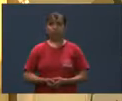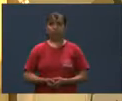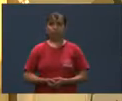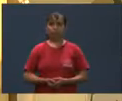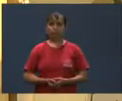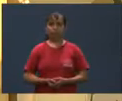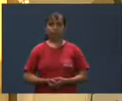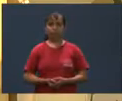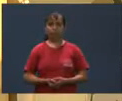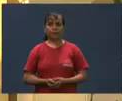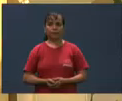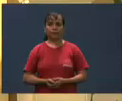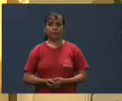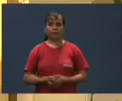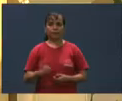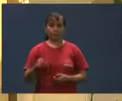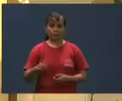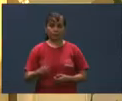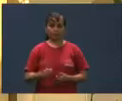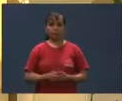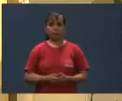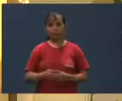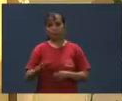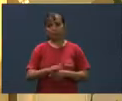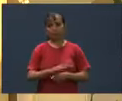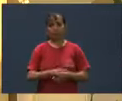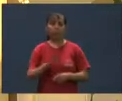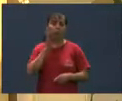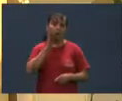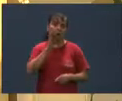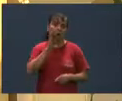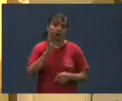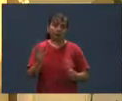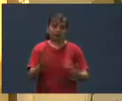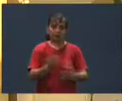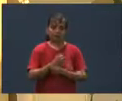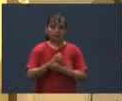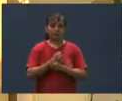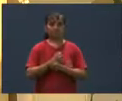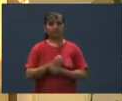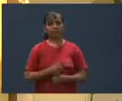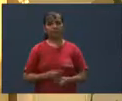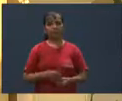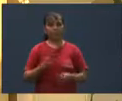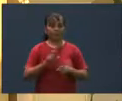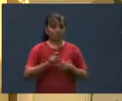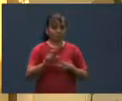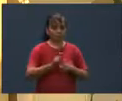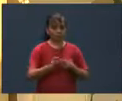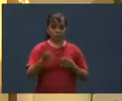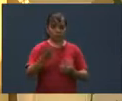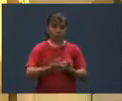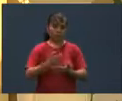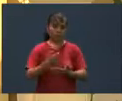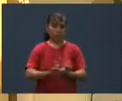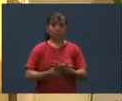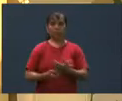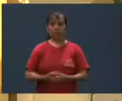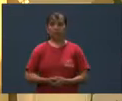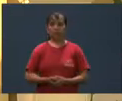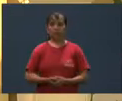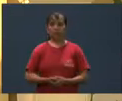rico. Aquí el problema de este joven es apegarse a la riqueza. Por eso dice, se